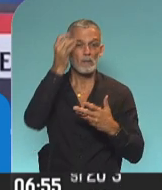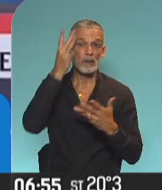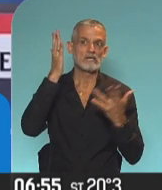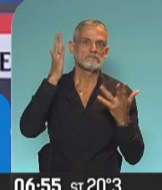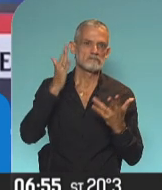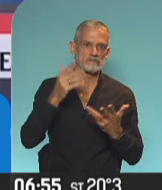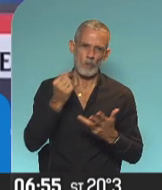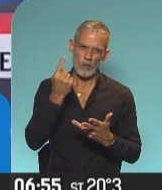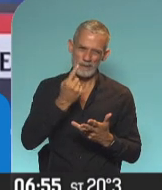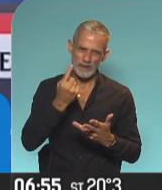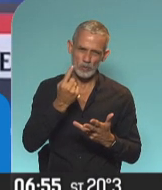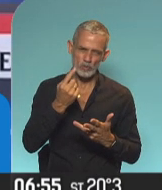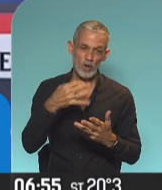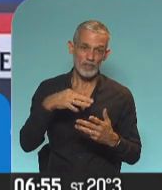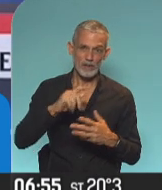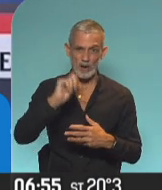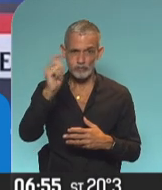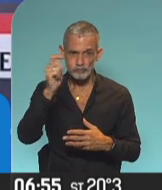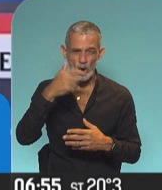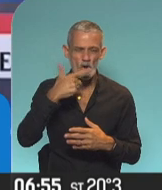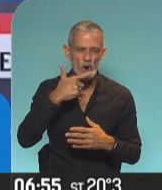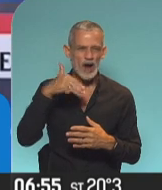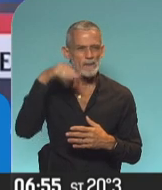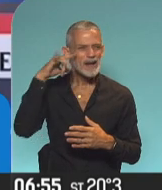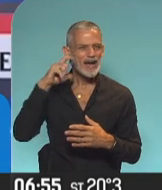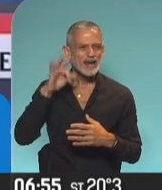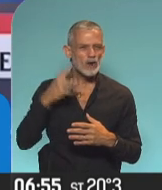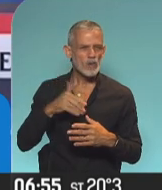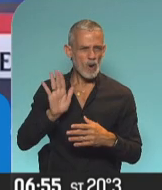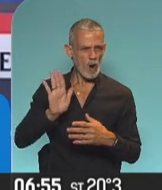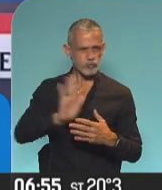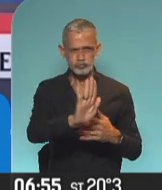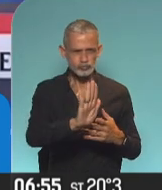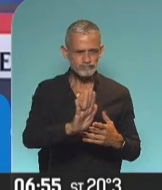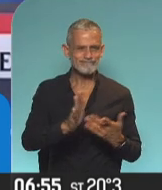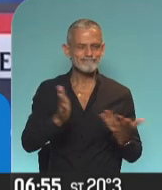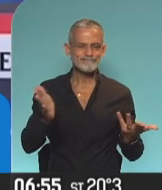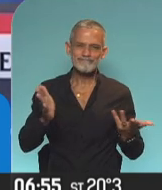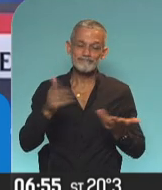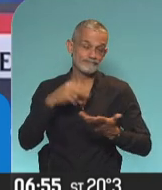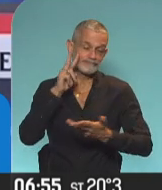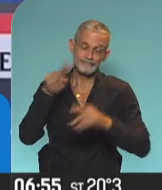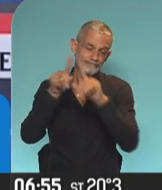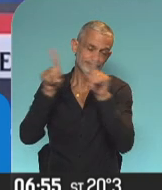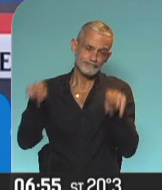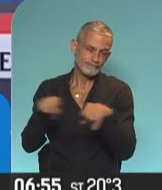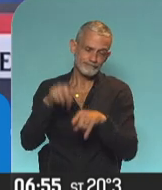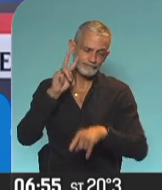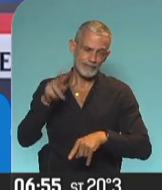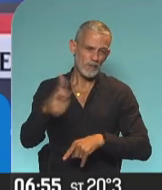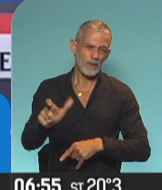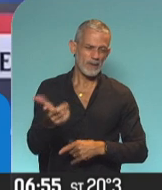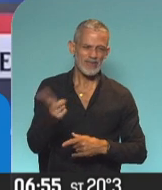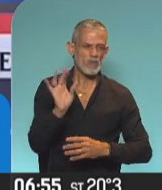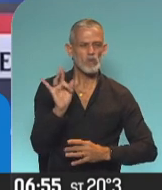minuto de juego, y si merecía roja Melgarejo por el planchazo a Capaldo. Hay que verla de nuevo otra vez. Son